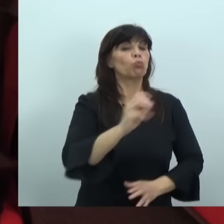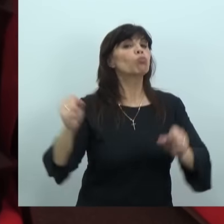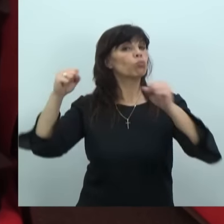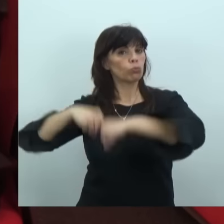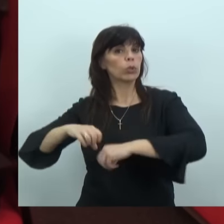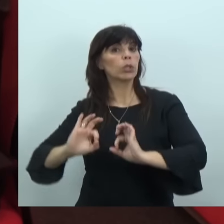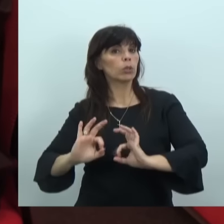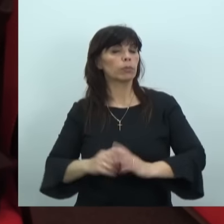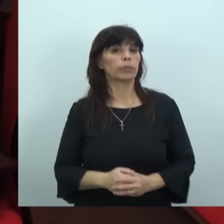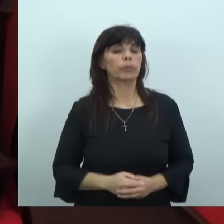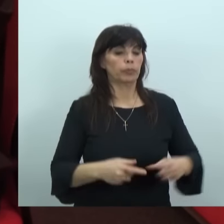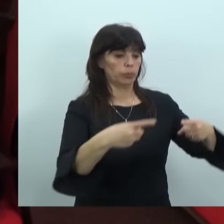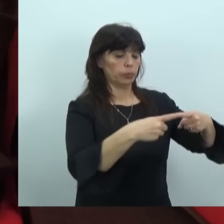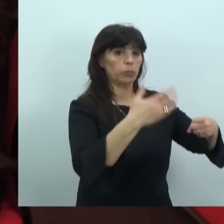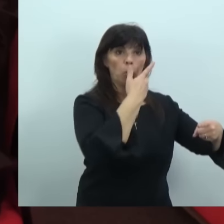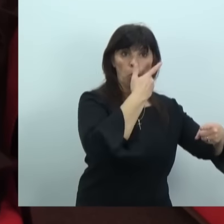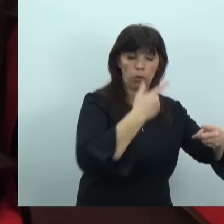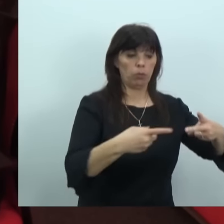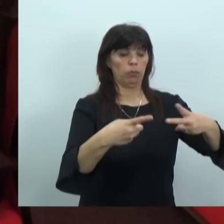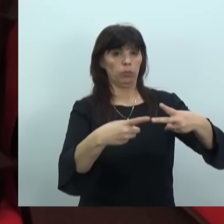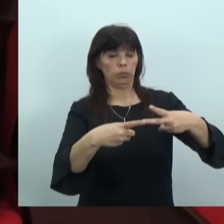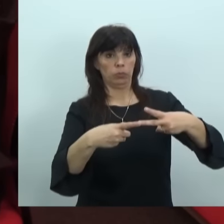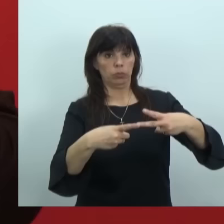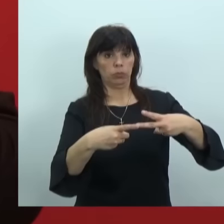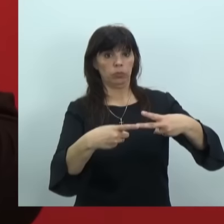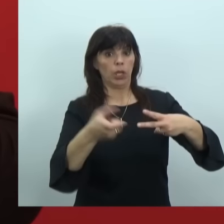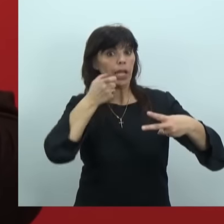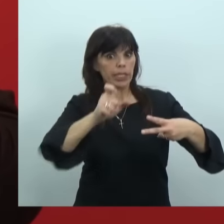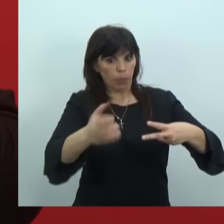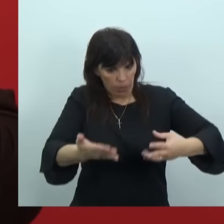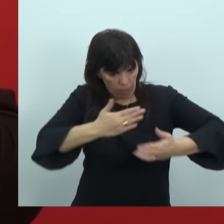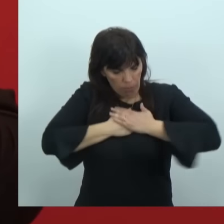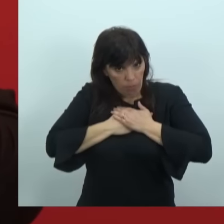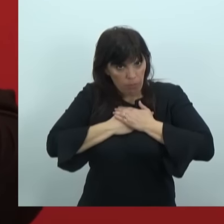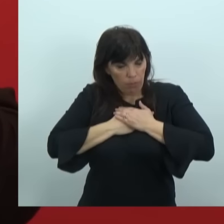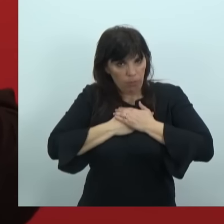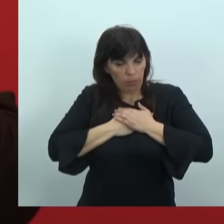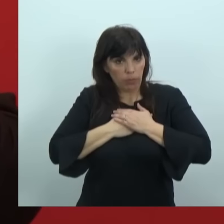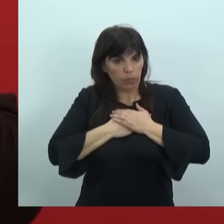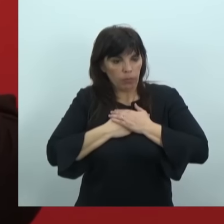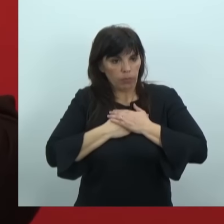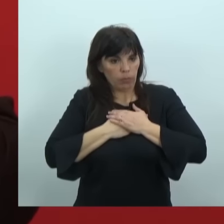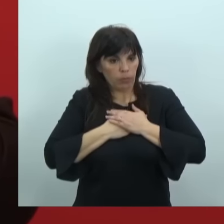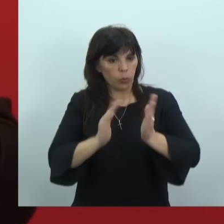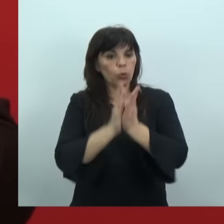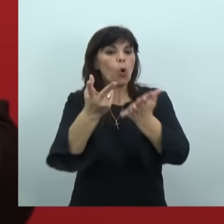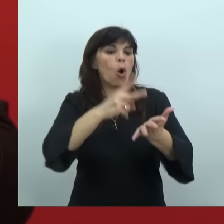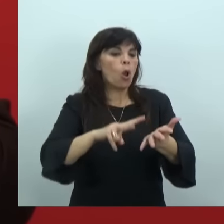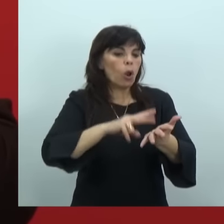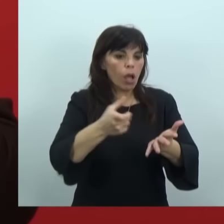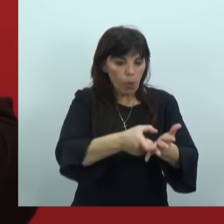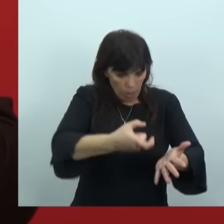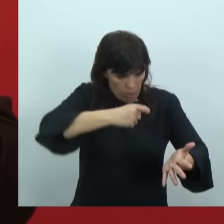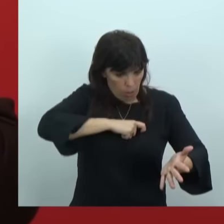Primero, hay que conocerlas. Segundo, hay que apropiarlas. Tú tienes que tomar las promesas de Dios para